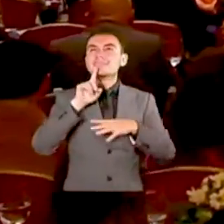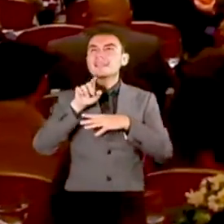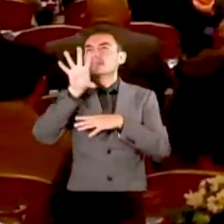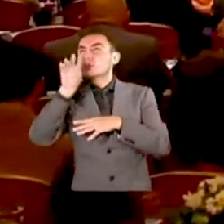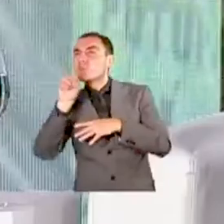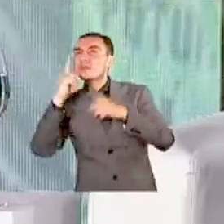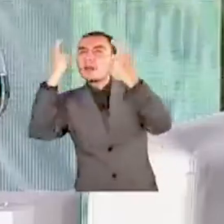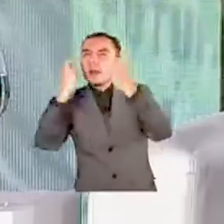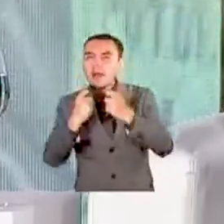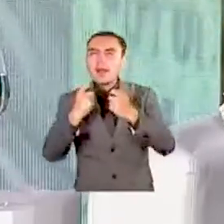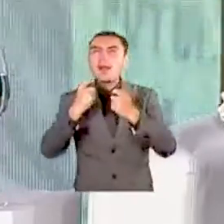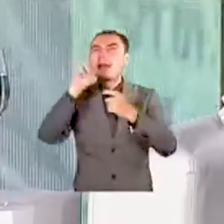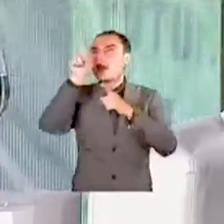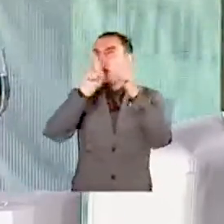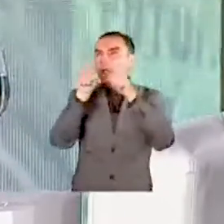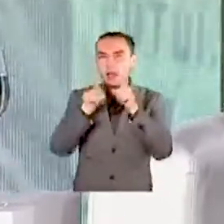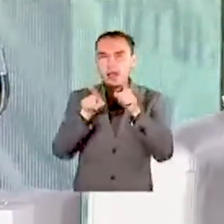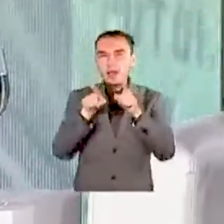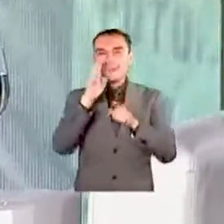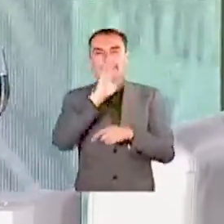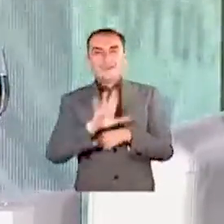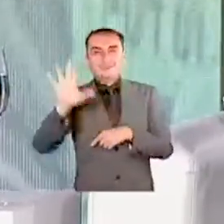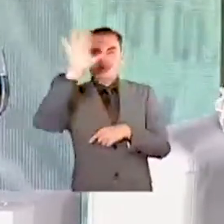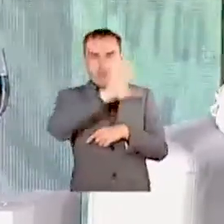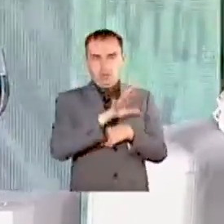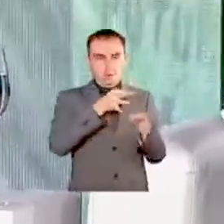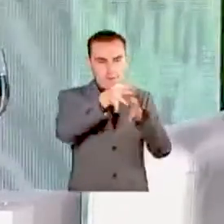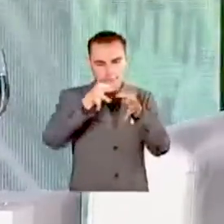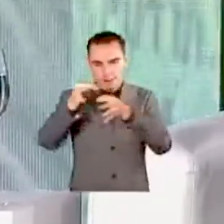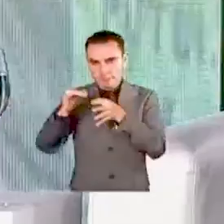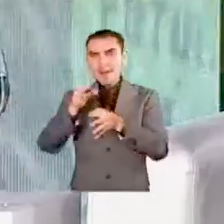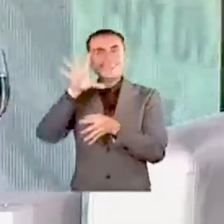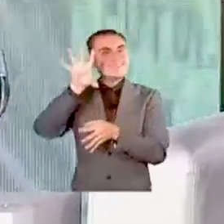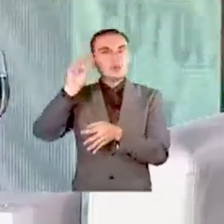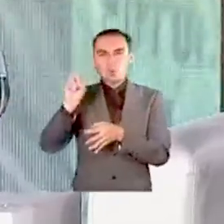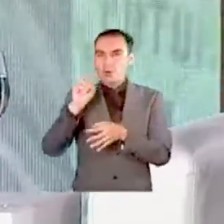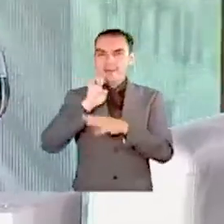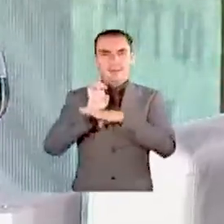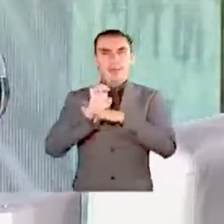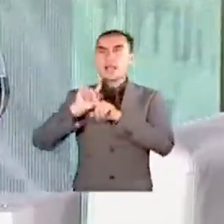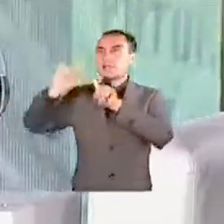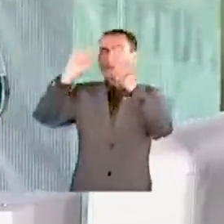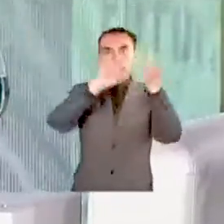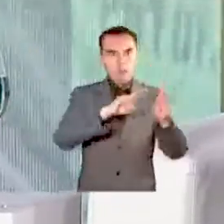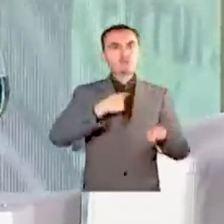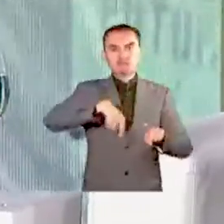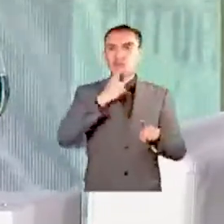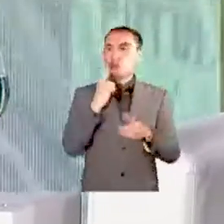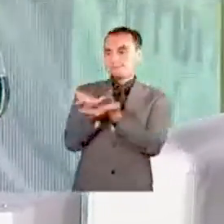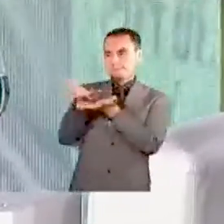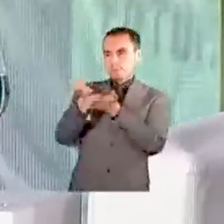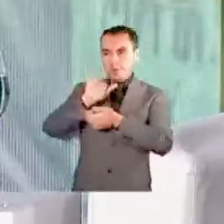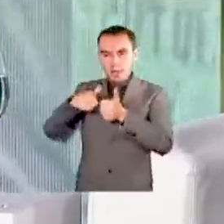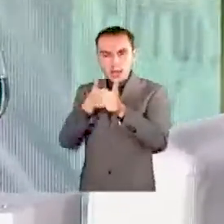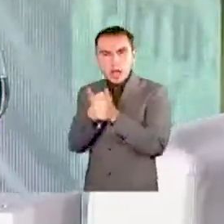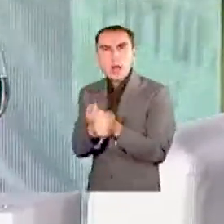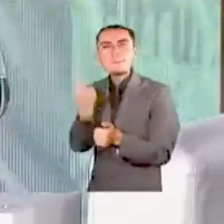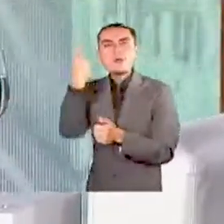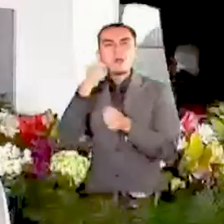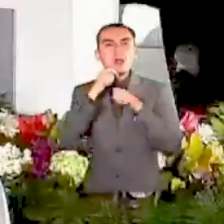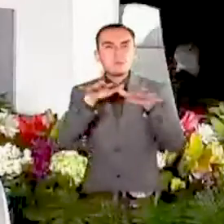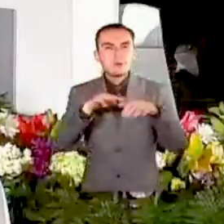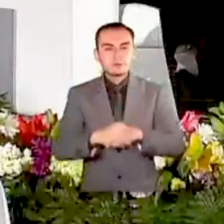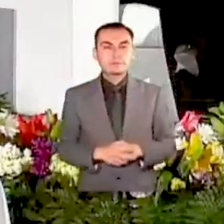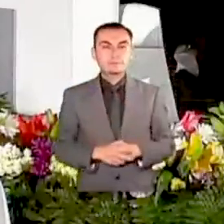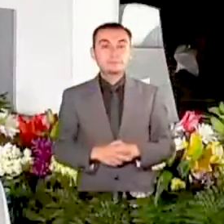entidades del orden territorial y nacional. Es decir, estamos en todo el territorio colombiano haciendo seguimiento a esas políticas públicas. Y